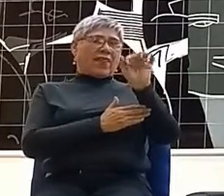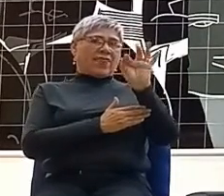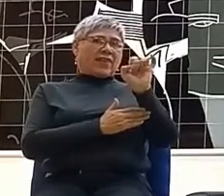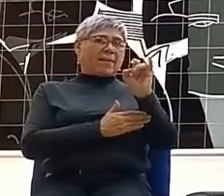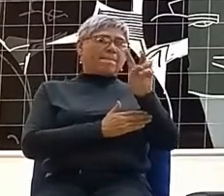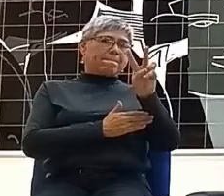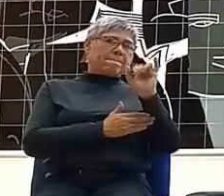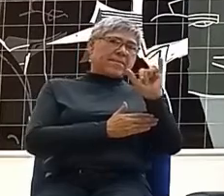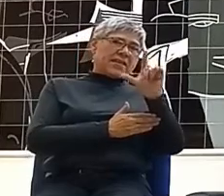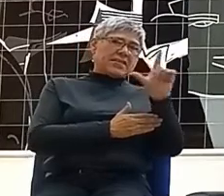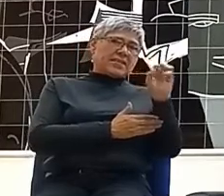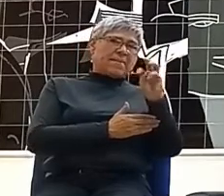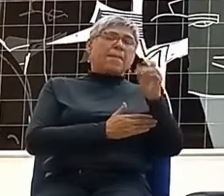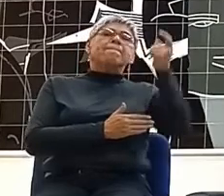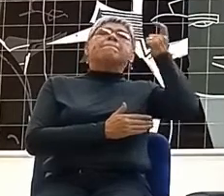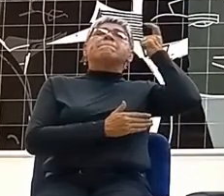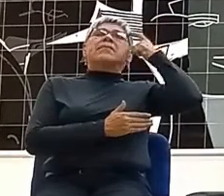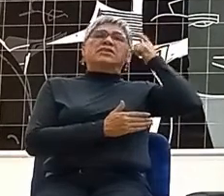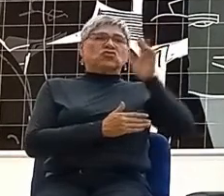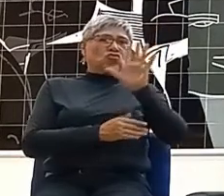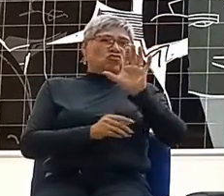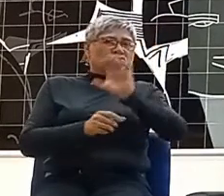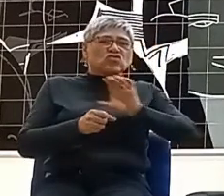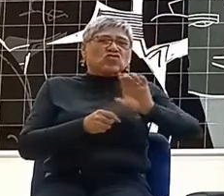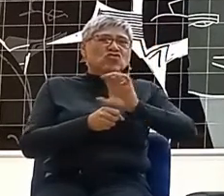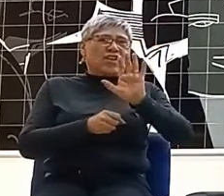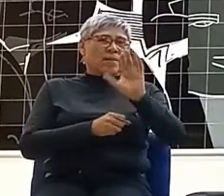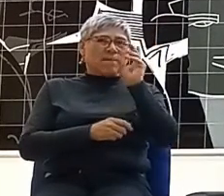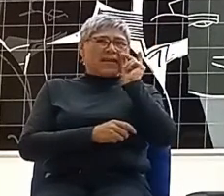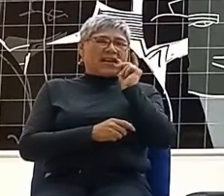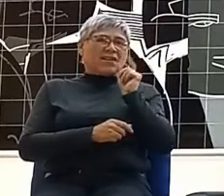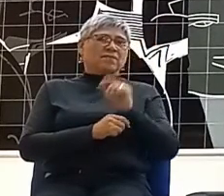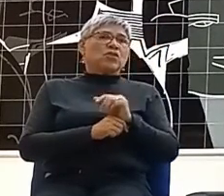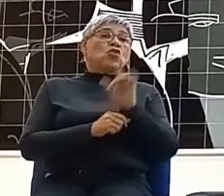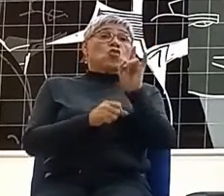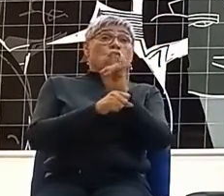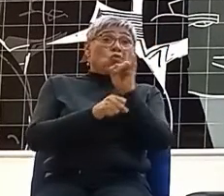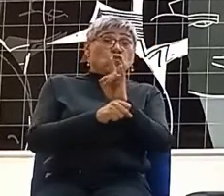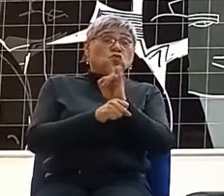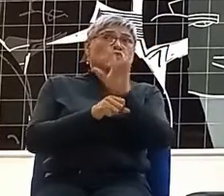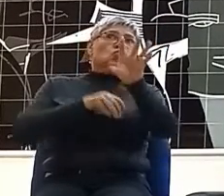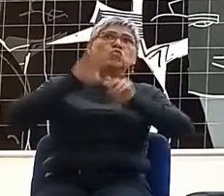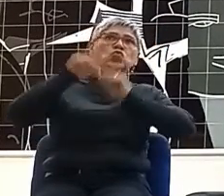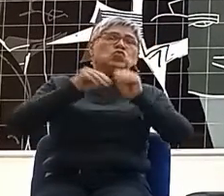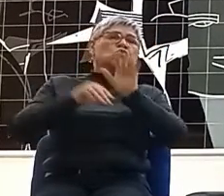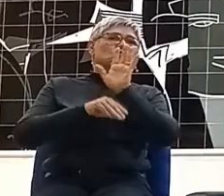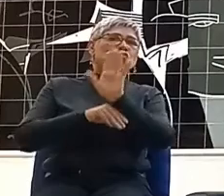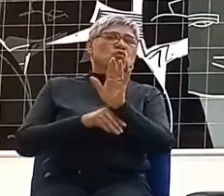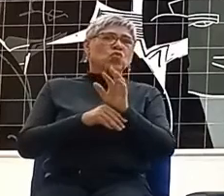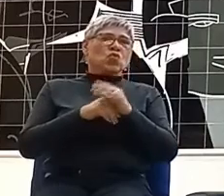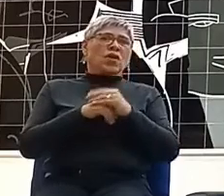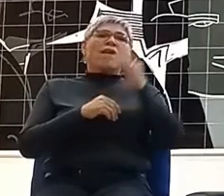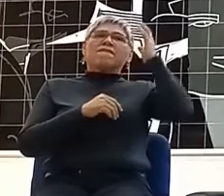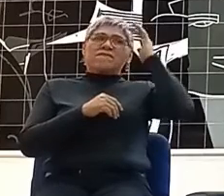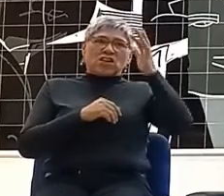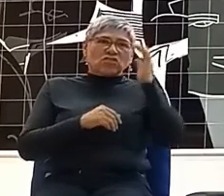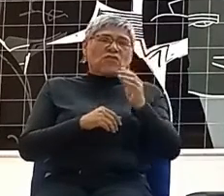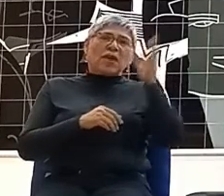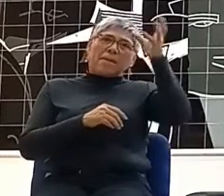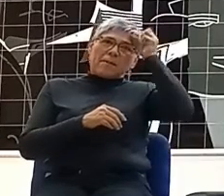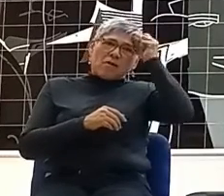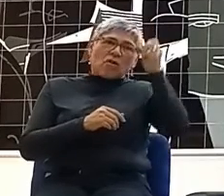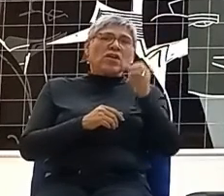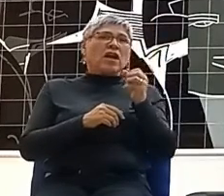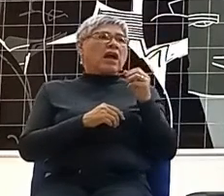de la Ciudad, Usos y Recepciones de América Latina, en América Latina, Filosofía y Memoria, El Regreso